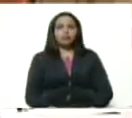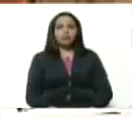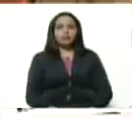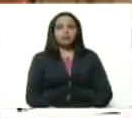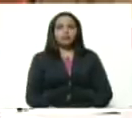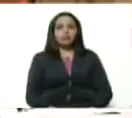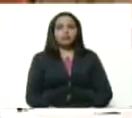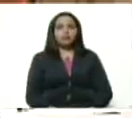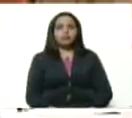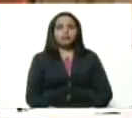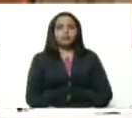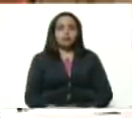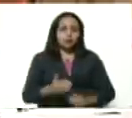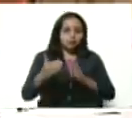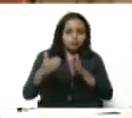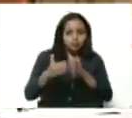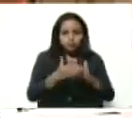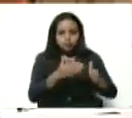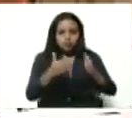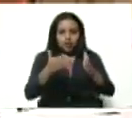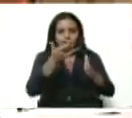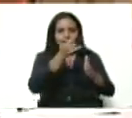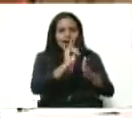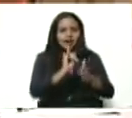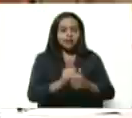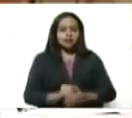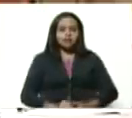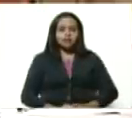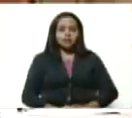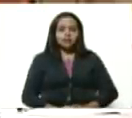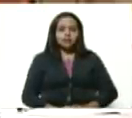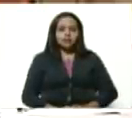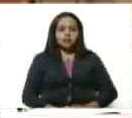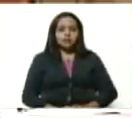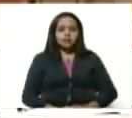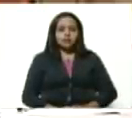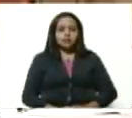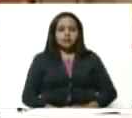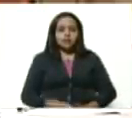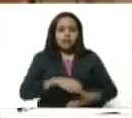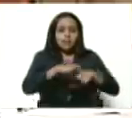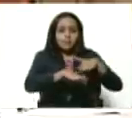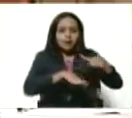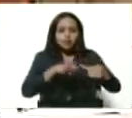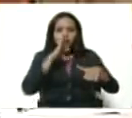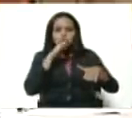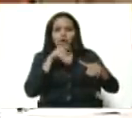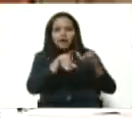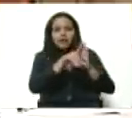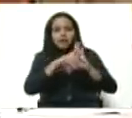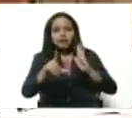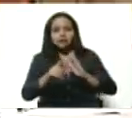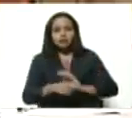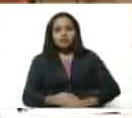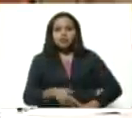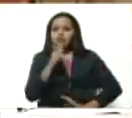las trochas se han convertido en el paso informal sin ningún tipo de